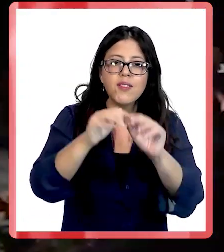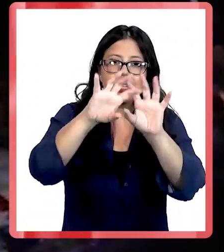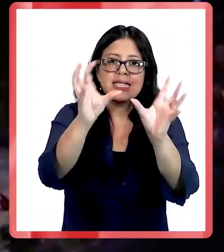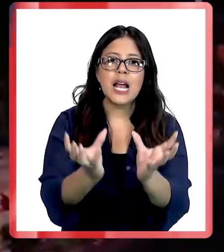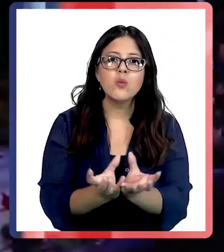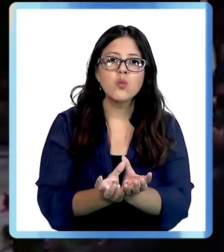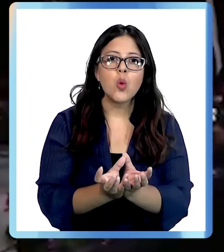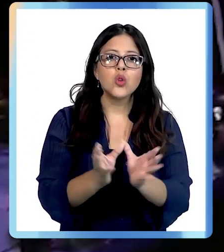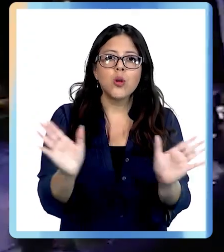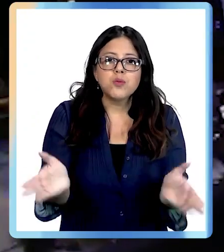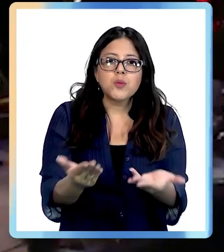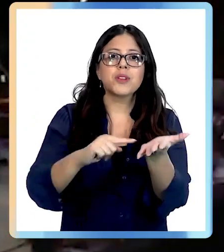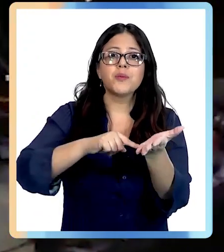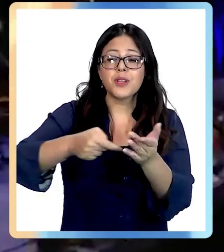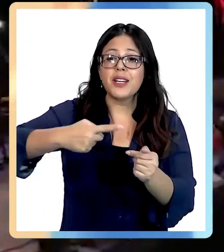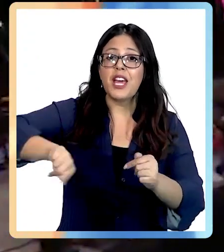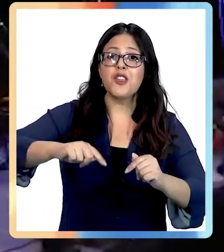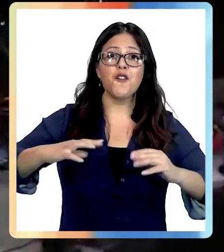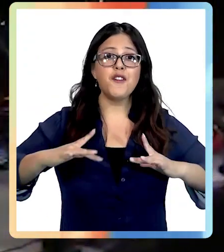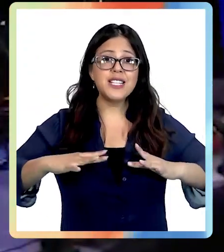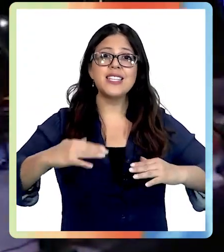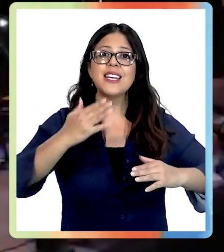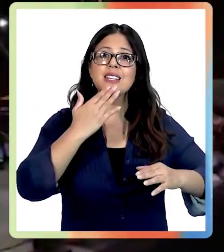prepararon un pie de cueca